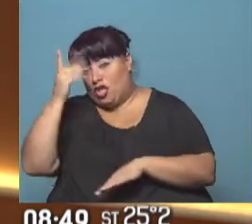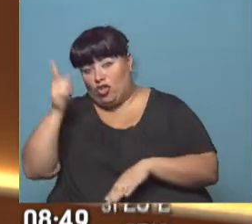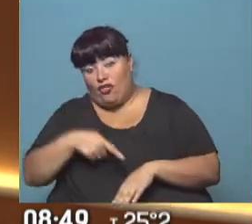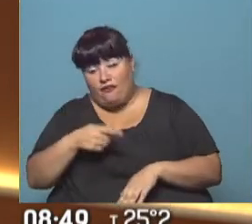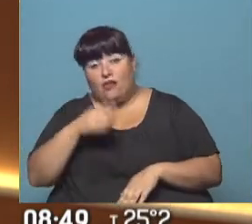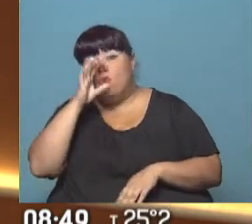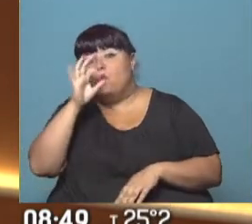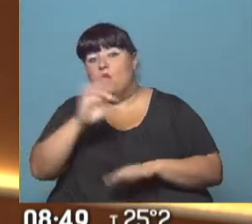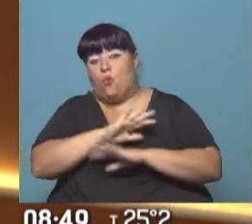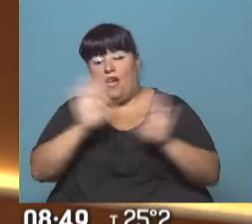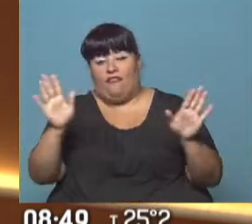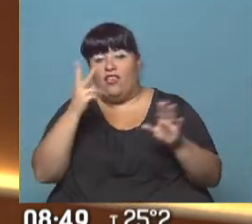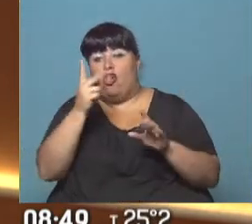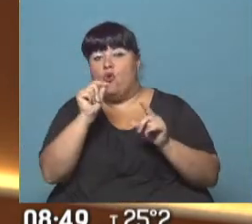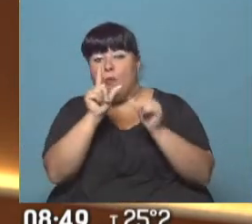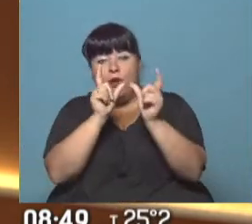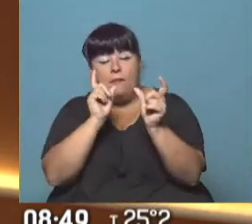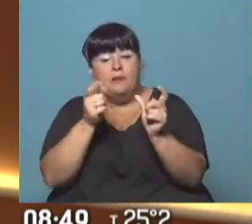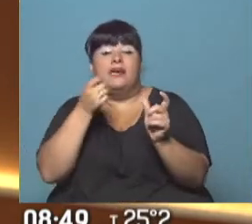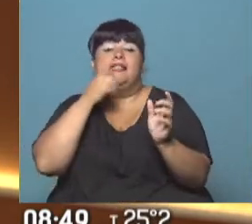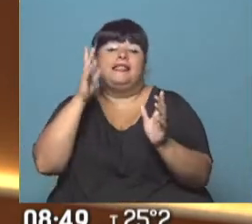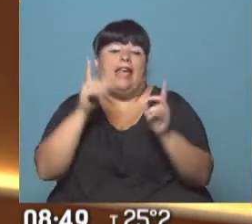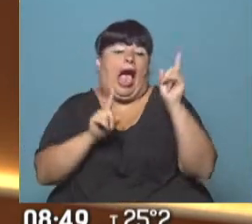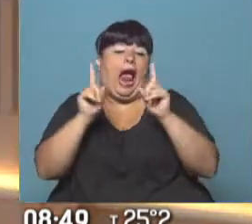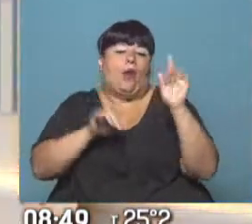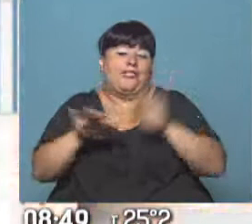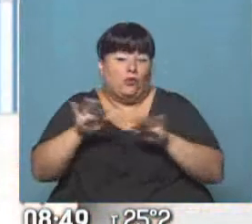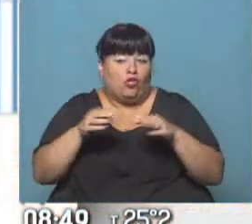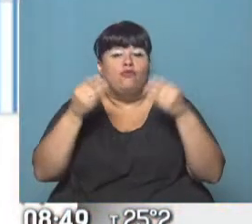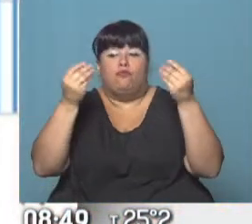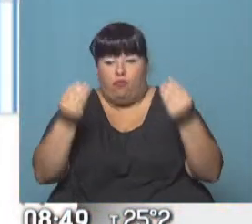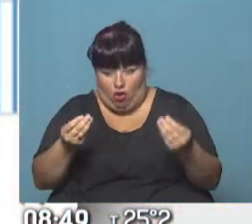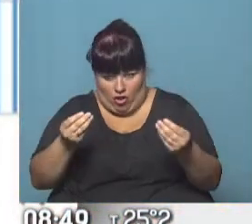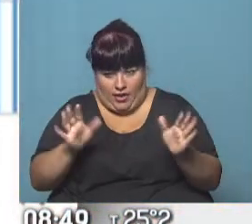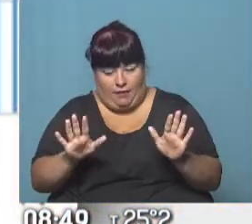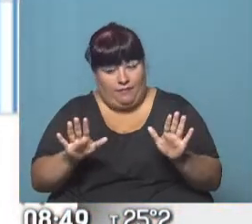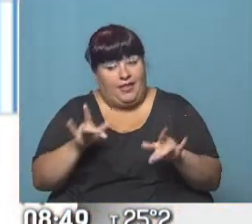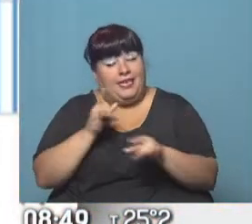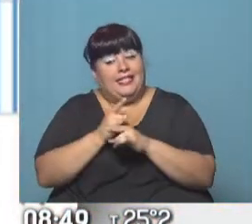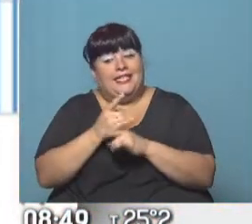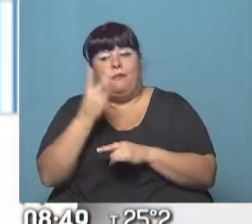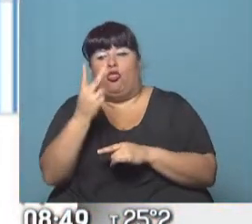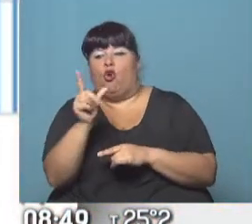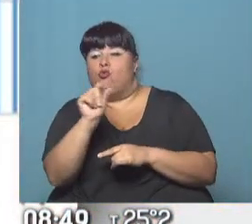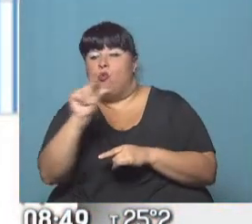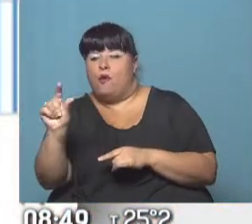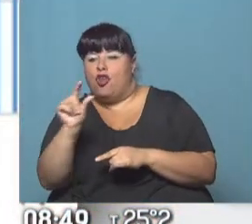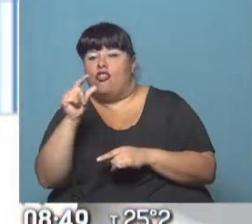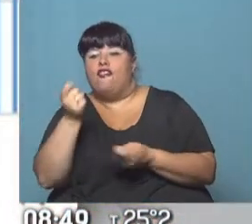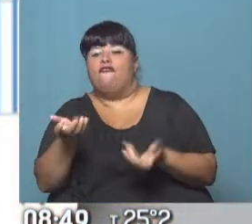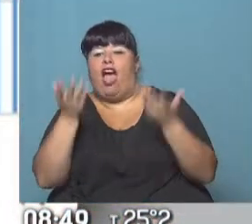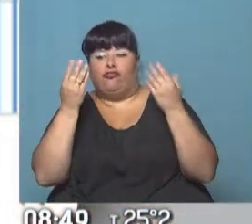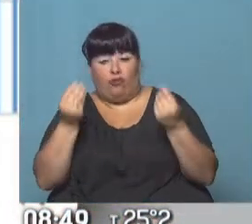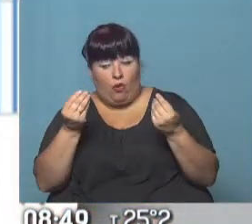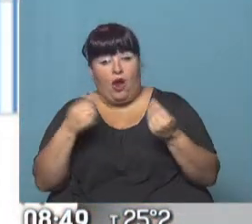placa, nunca más nos fuimos a los 2 dígitos de inflación, salvo contados episodios. ¿Y por qué? Estamos siempre en 2 dígitos de inflación. Porque